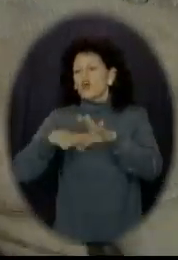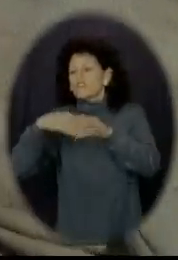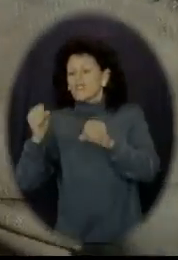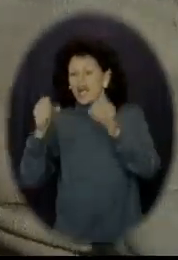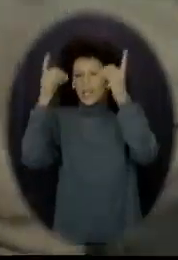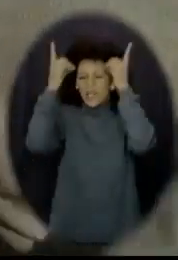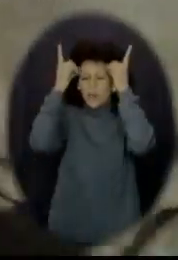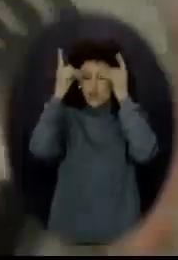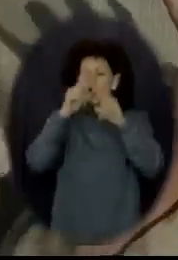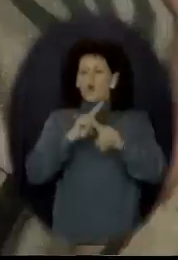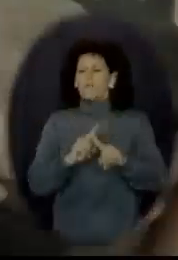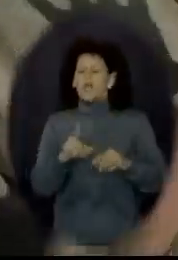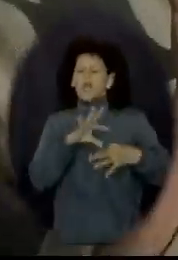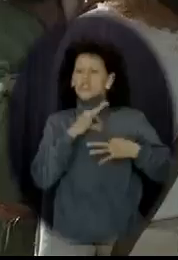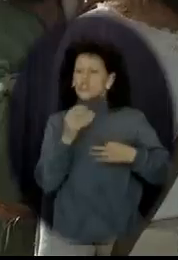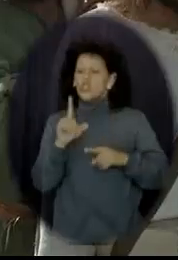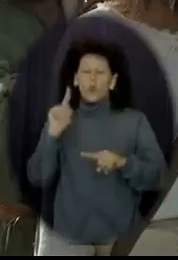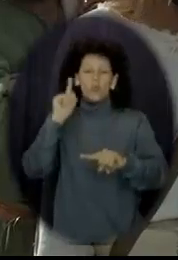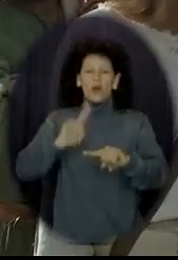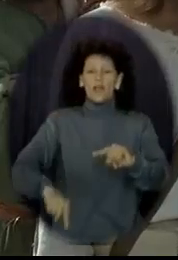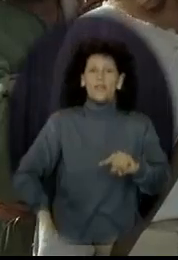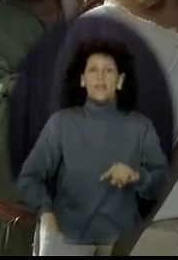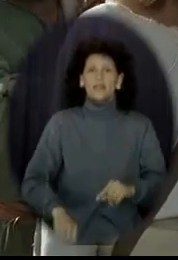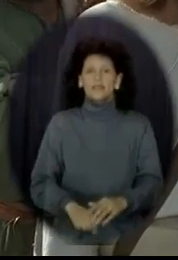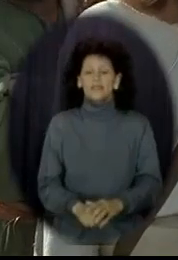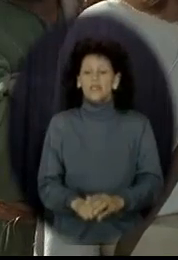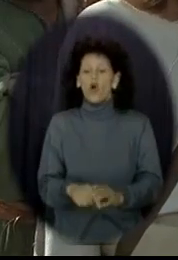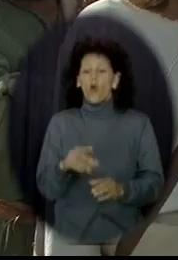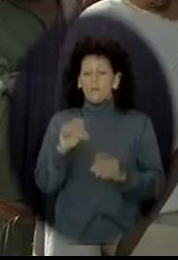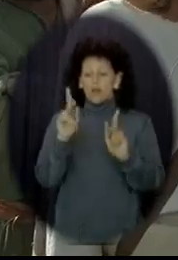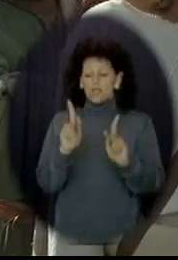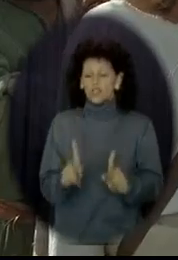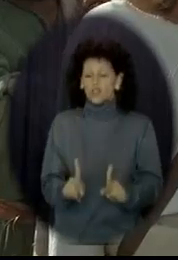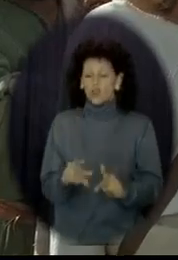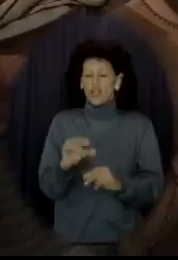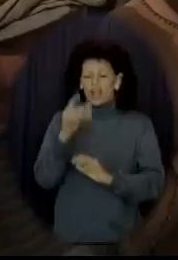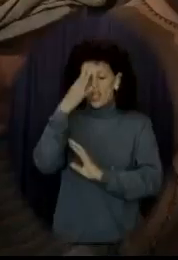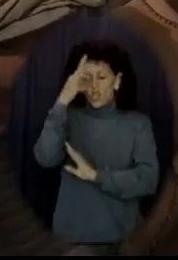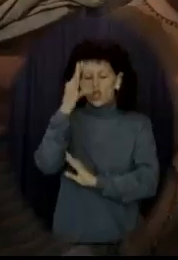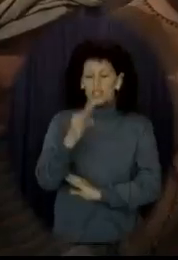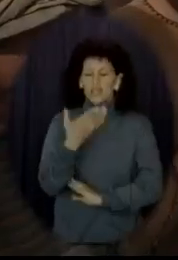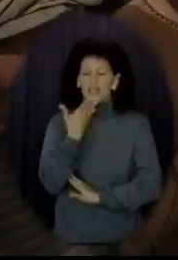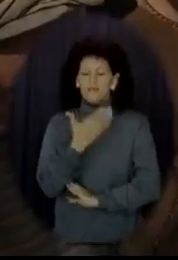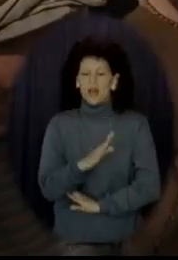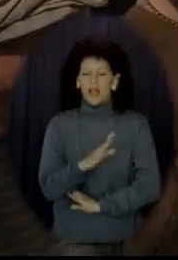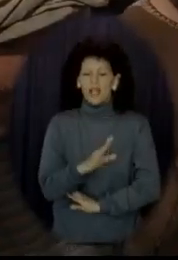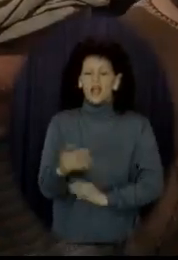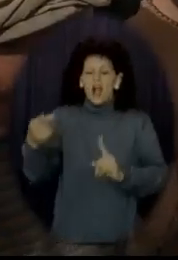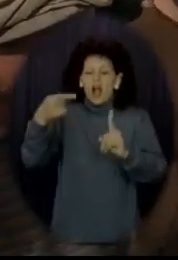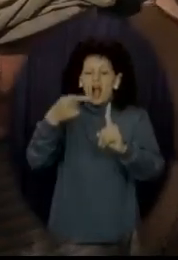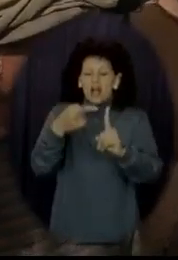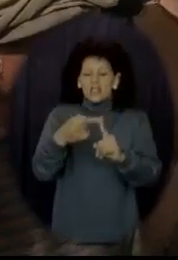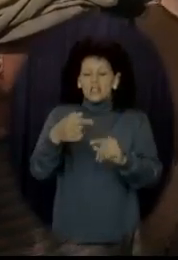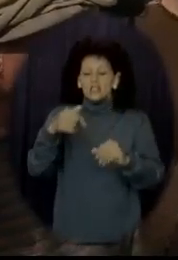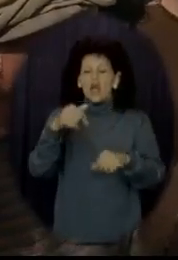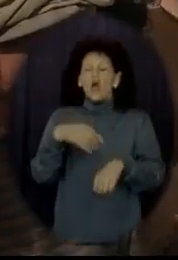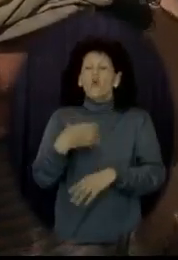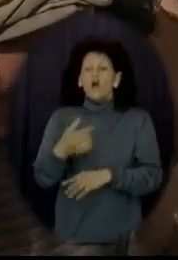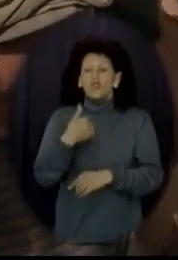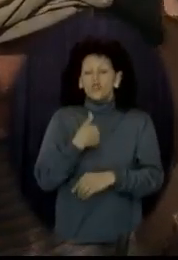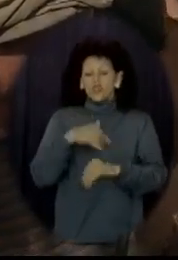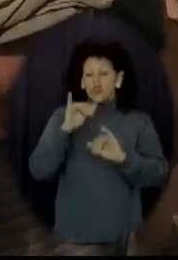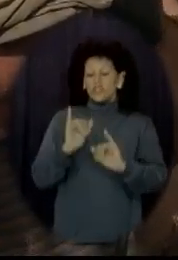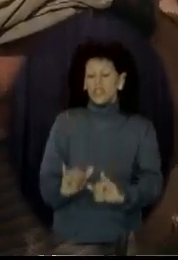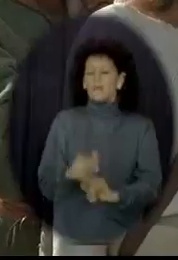espíritu, pero no han podido. Gente incrédula y perversa, ¿hasta cuándo tendré